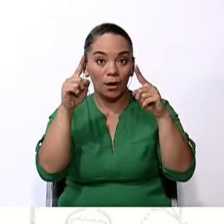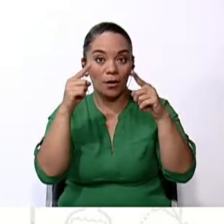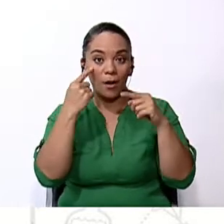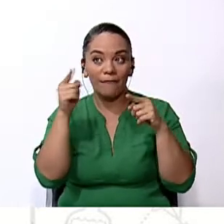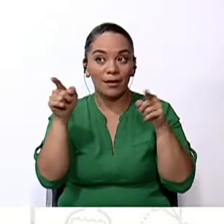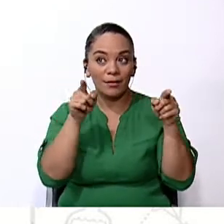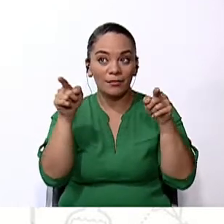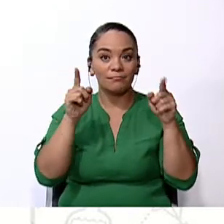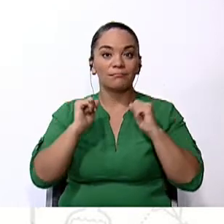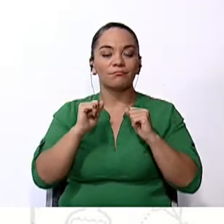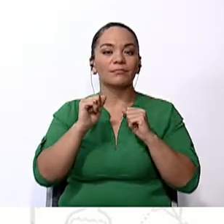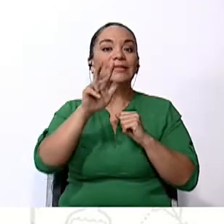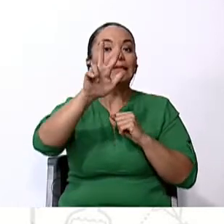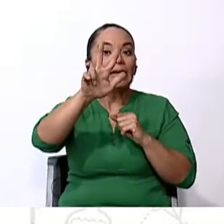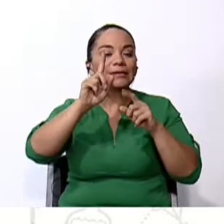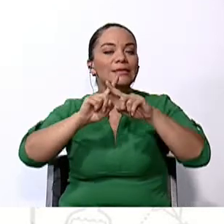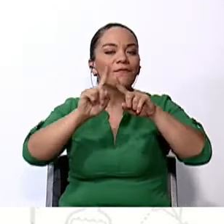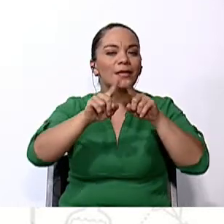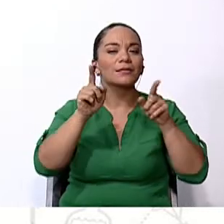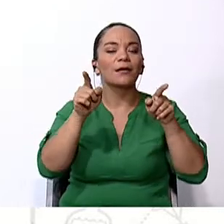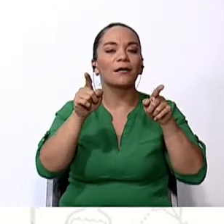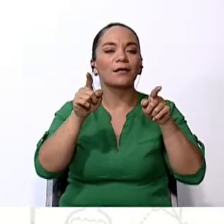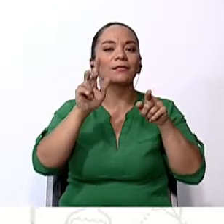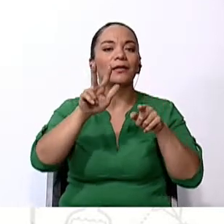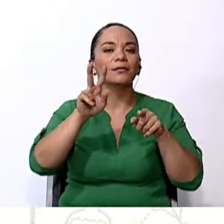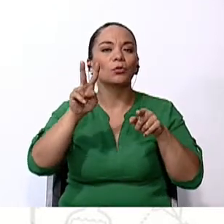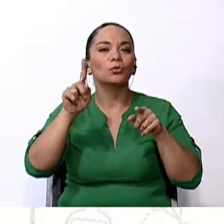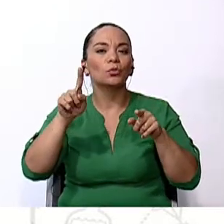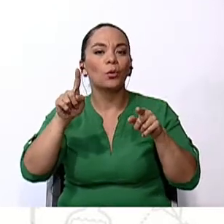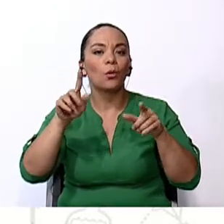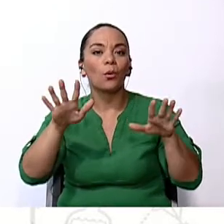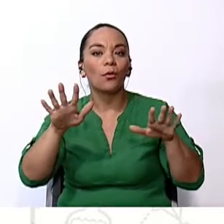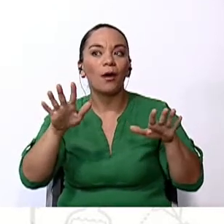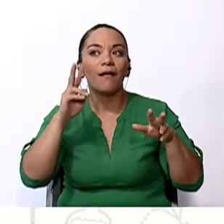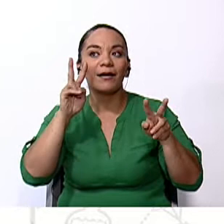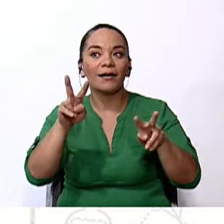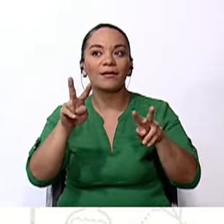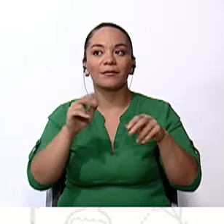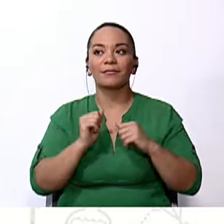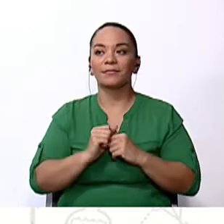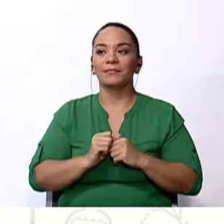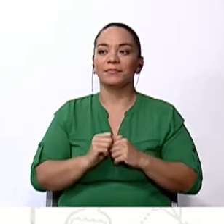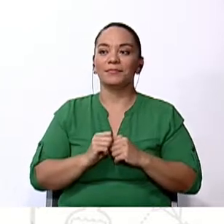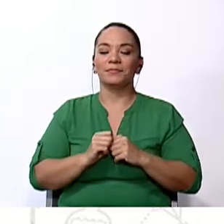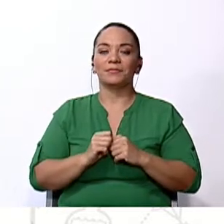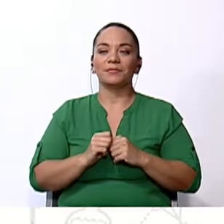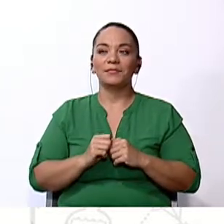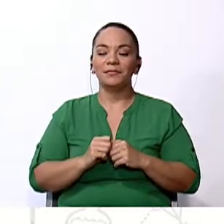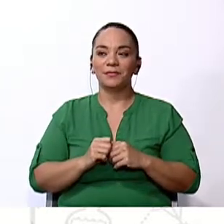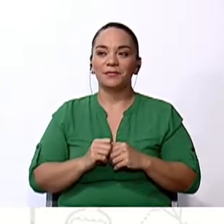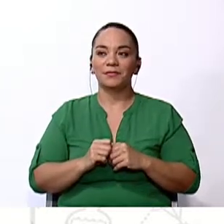Vamos a ver. 3, 2, 1. Vamos a ver la primera.